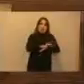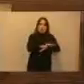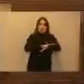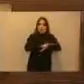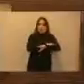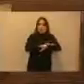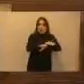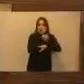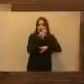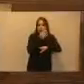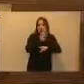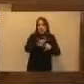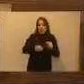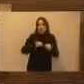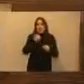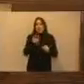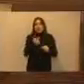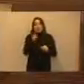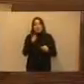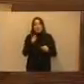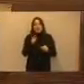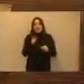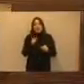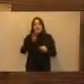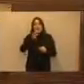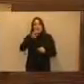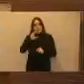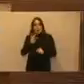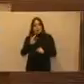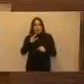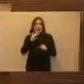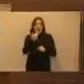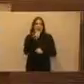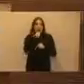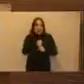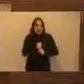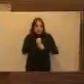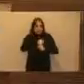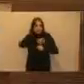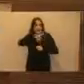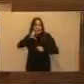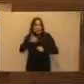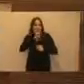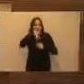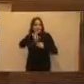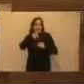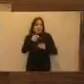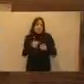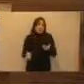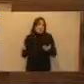del gobierno de socialista a Hidroeléctrica del Cantábrico, Cajastur, etcétera, ¿no? Un patrón que se repite